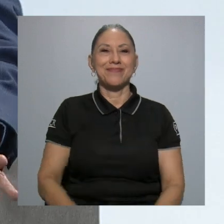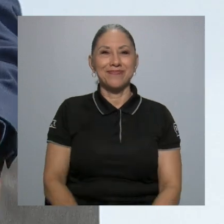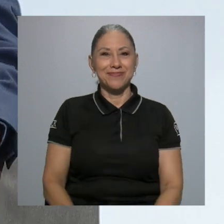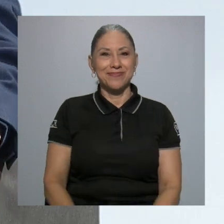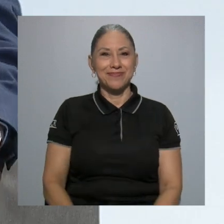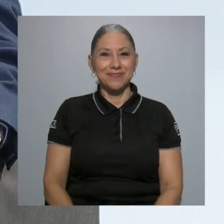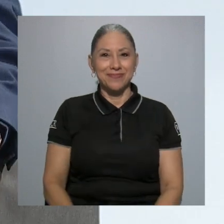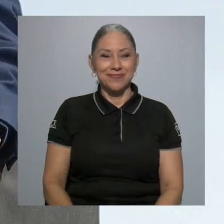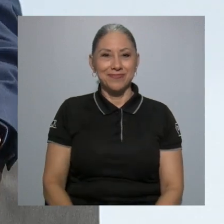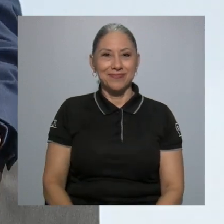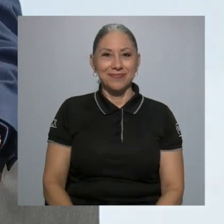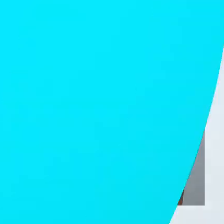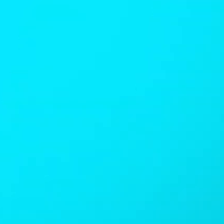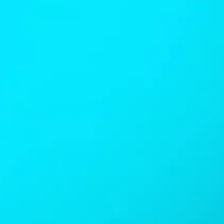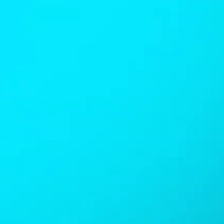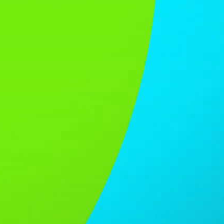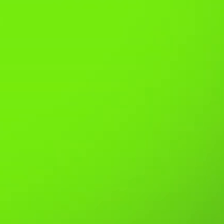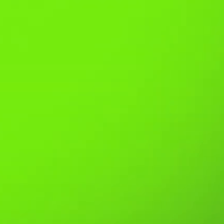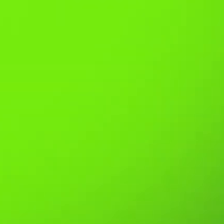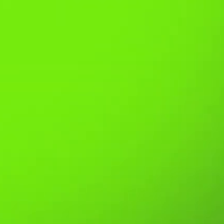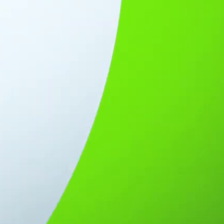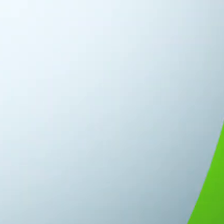Ya regresamos.